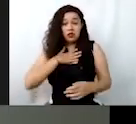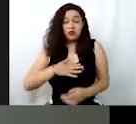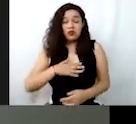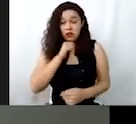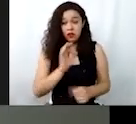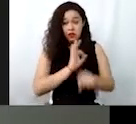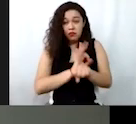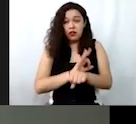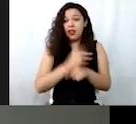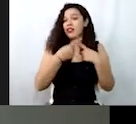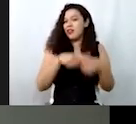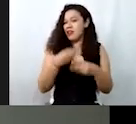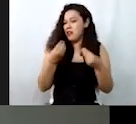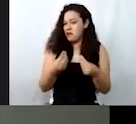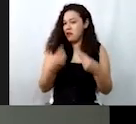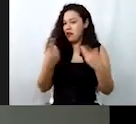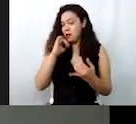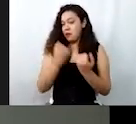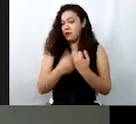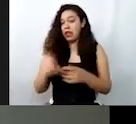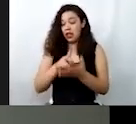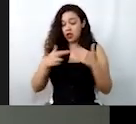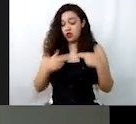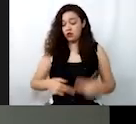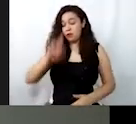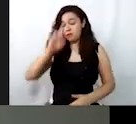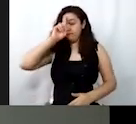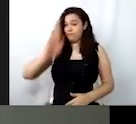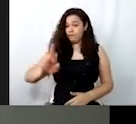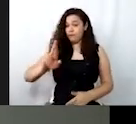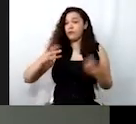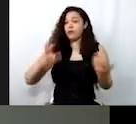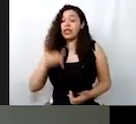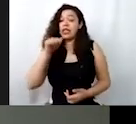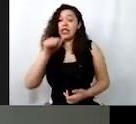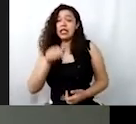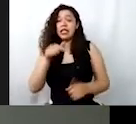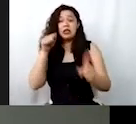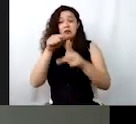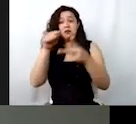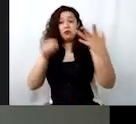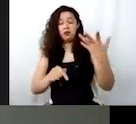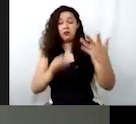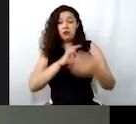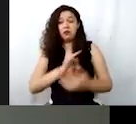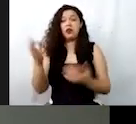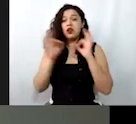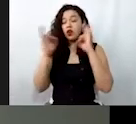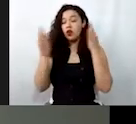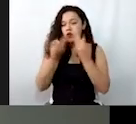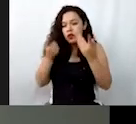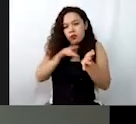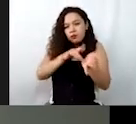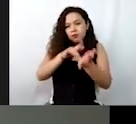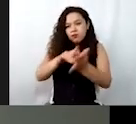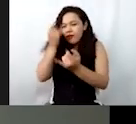gran diferencia, así como respetando los derechos humanos. Como son 17 objetivos, tenemos posibilidad de contribuir de muchas formas con nuevas